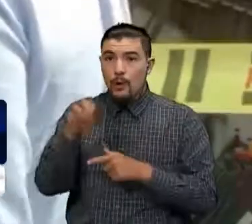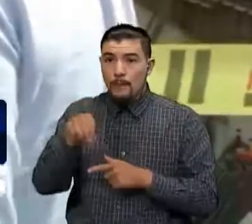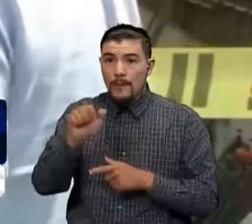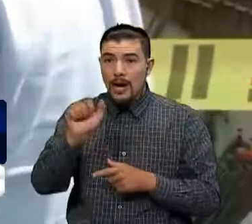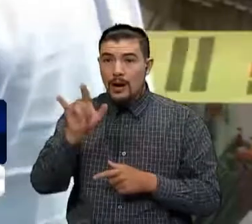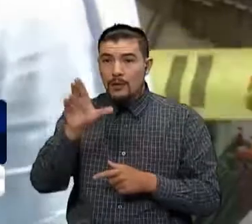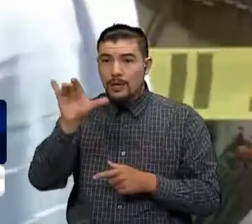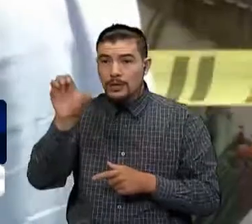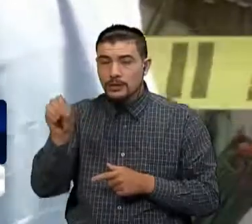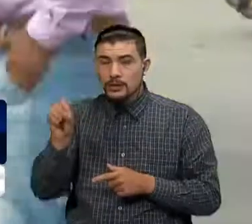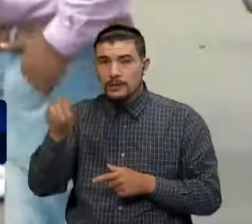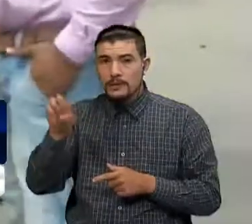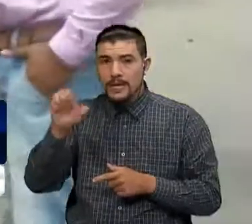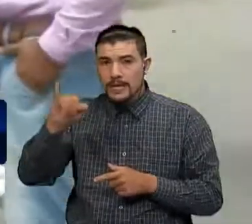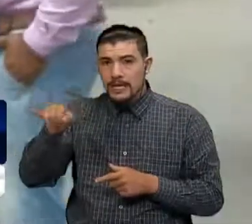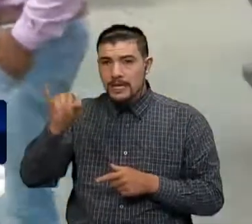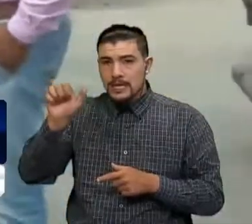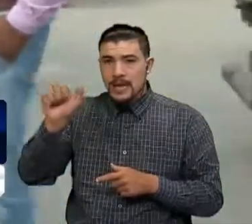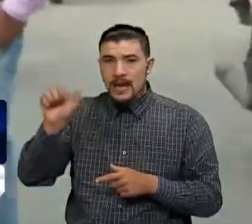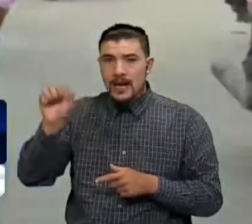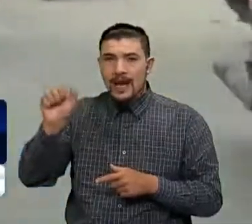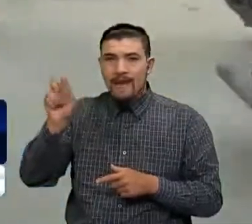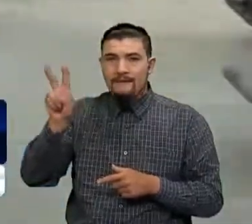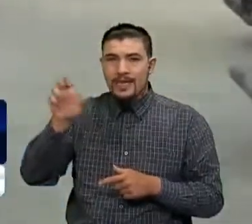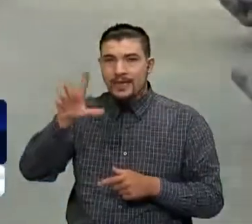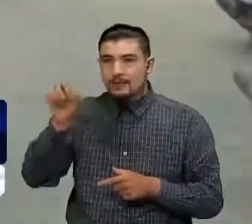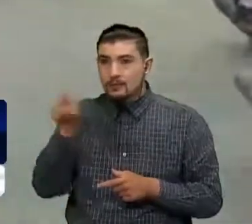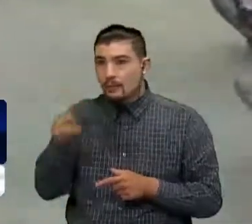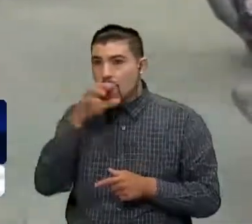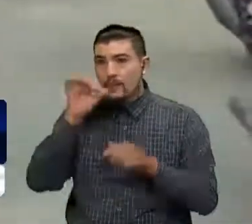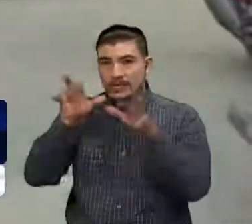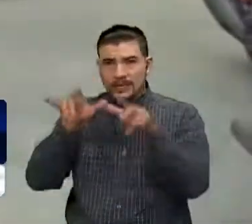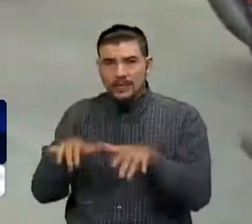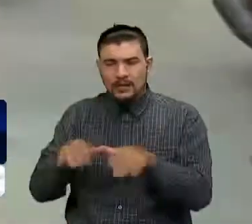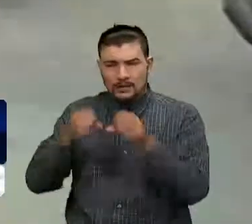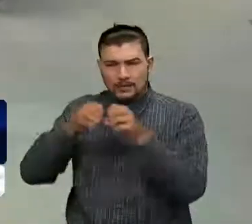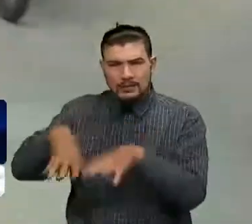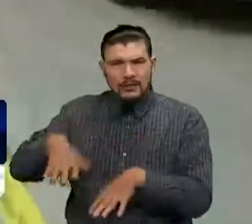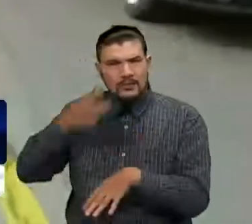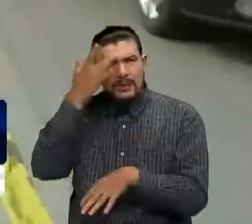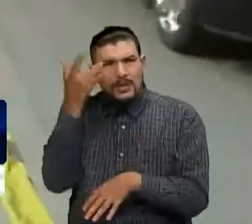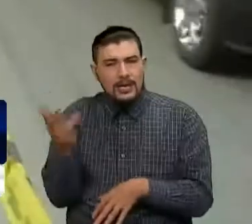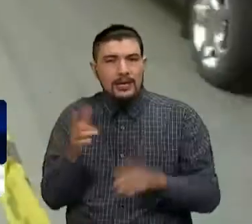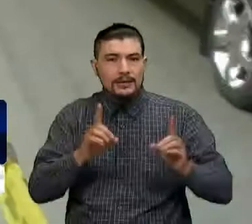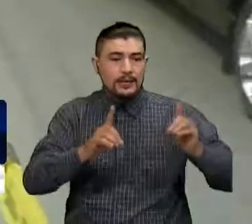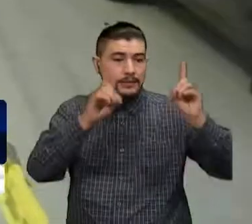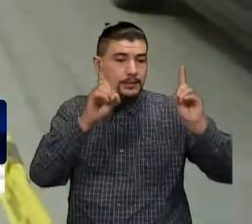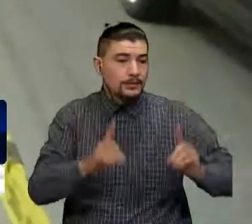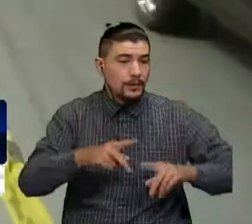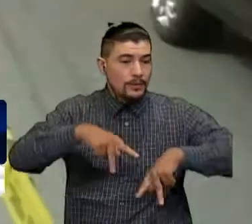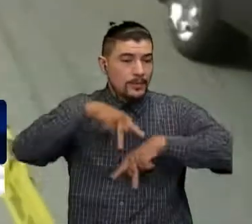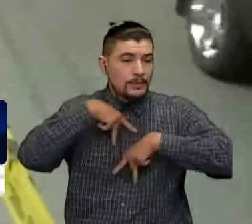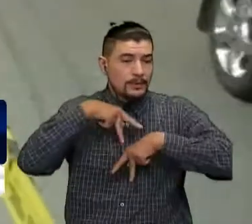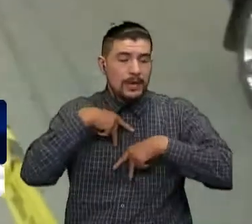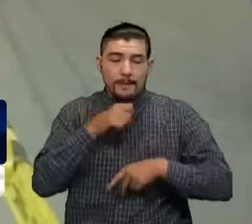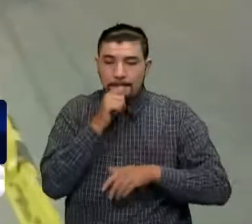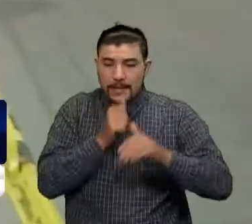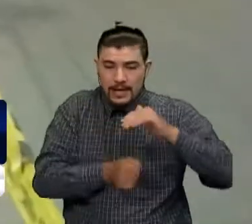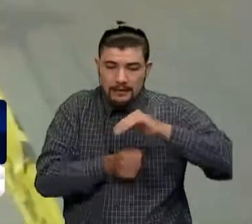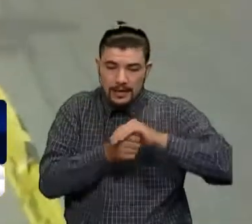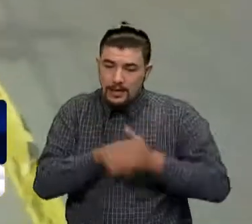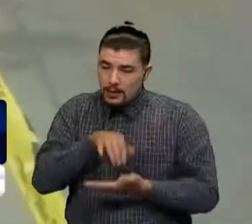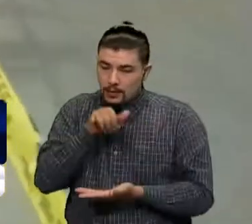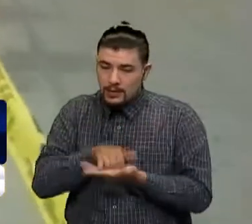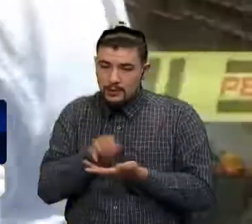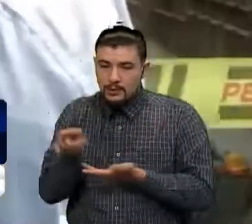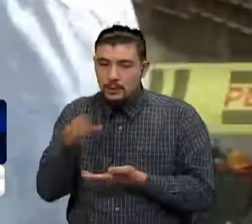abello como secretario de infraestructura de santander responde a decisiones personales y privadas así